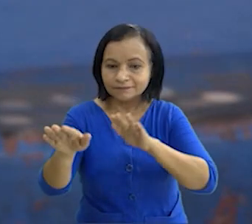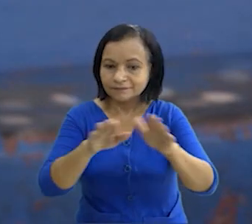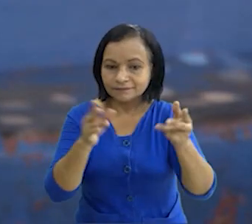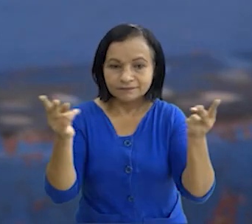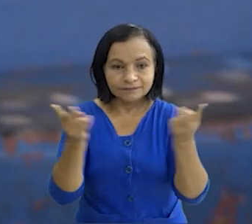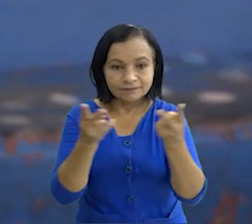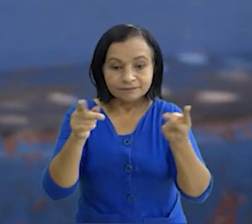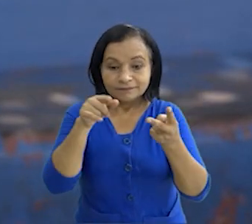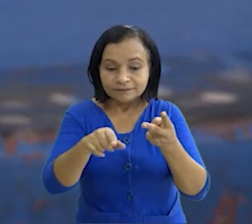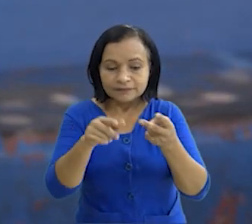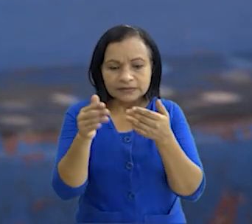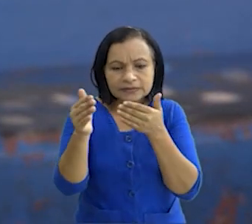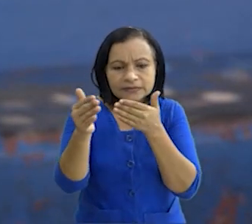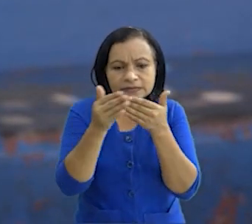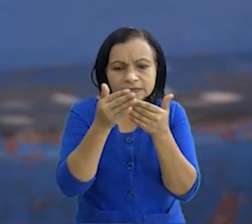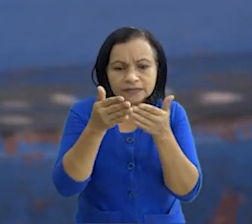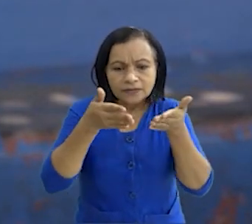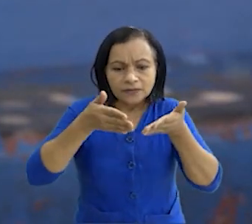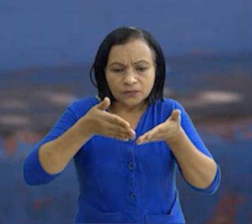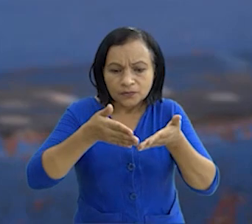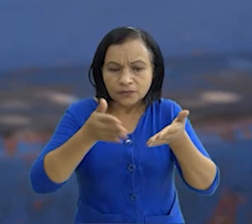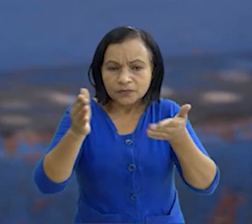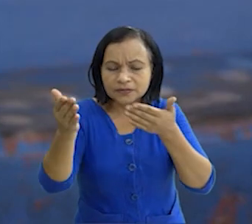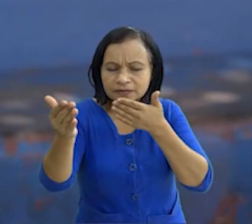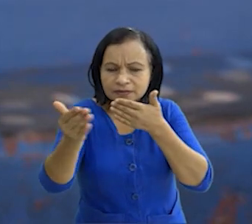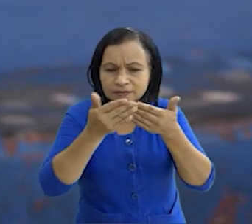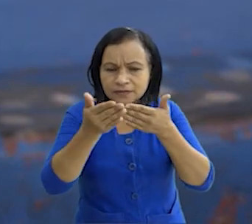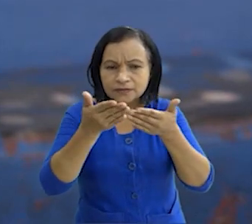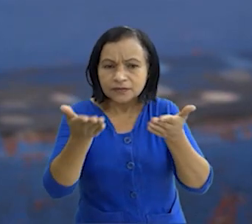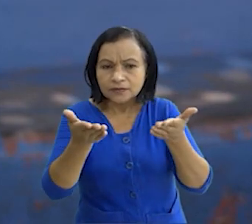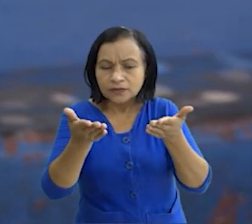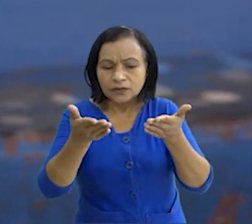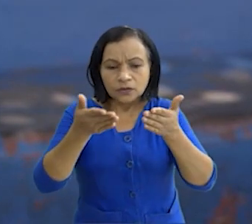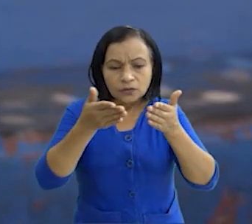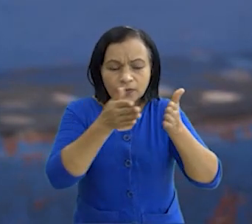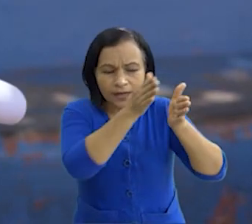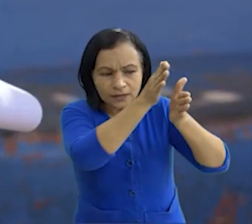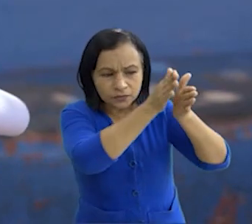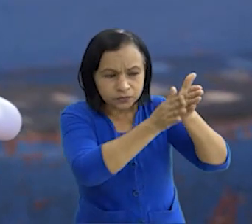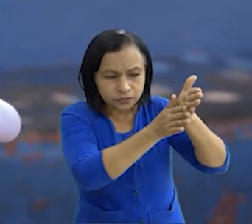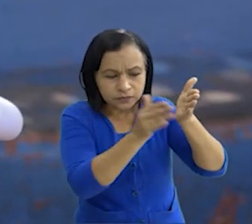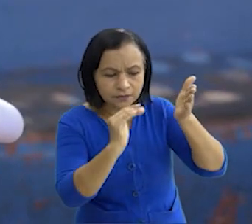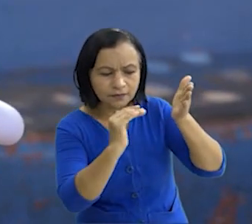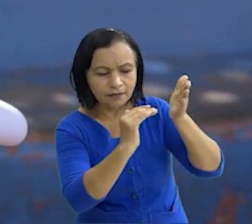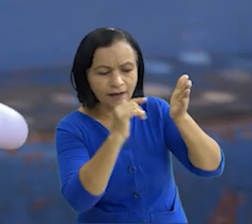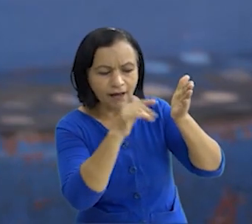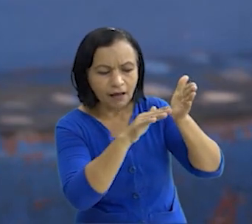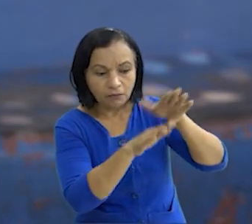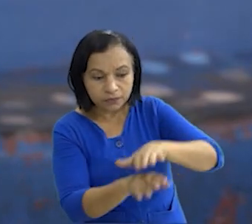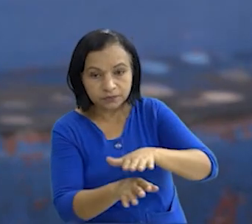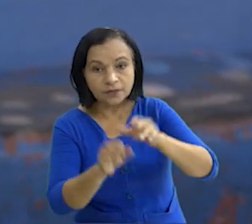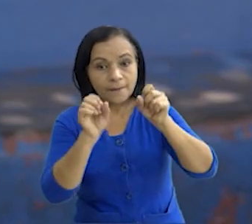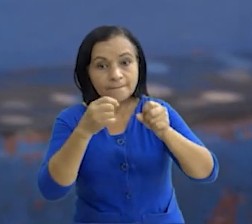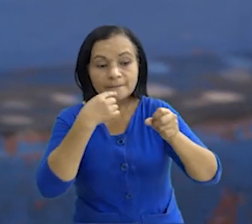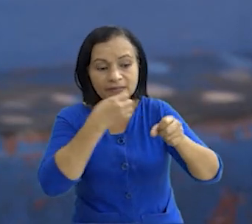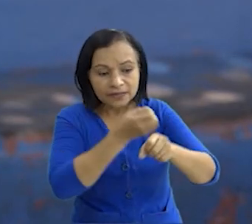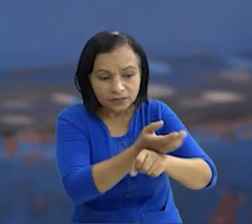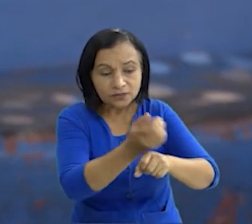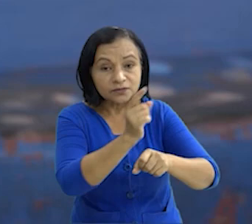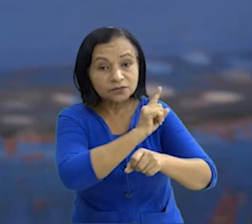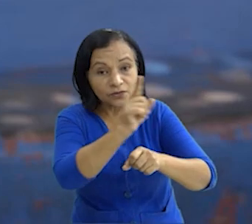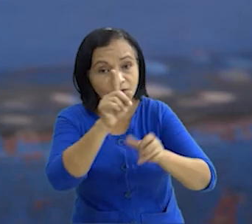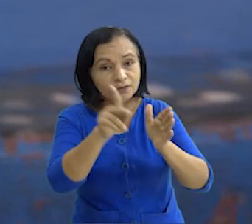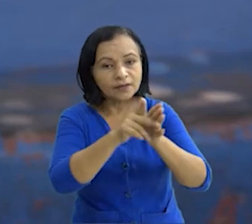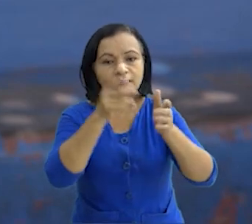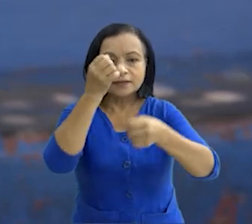a la familia que se ponen a la orilla de los digamos, del derrumbe, ahí, convencerle. Es para nosotros difícil,